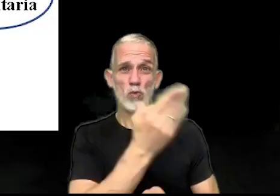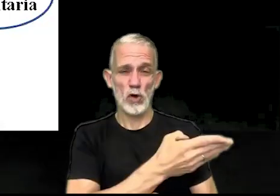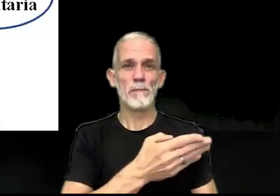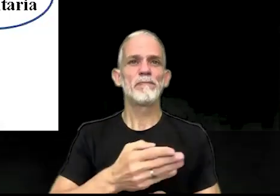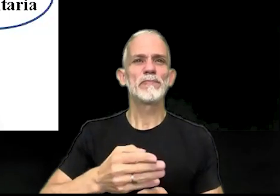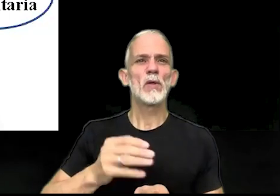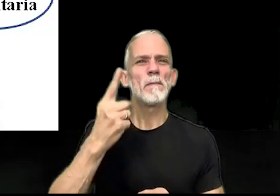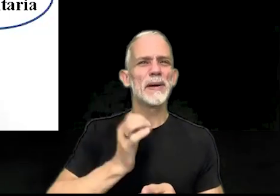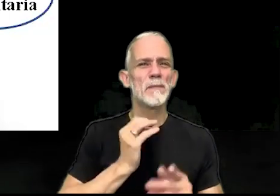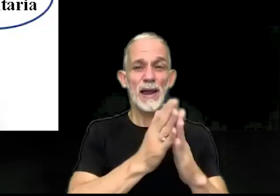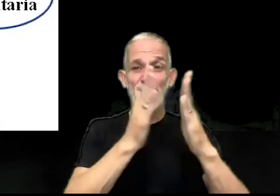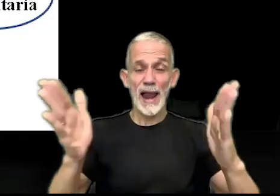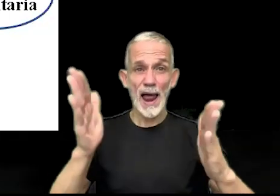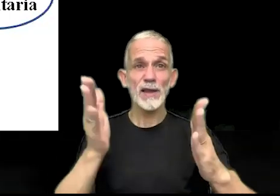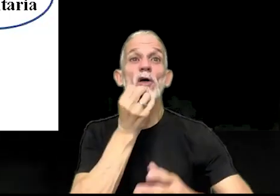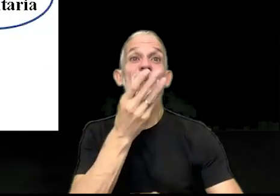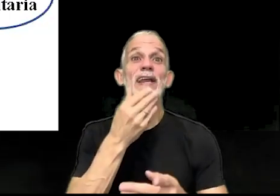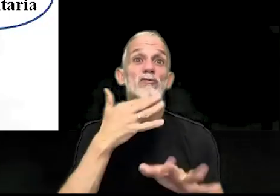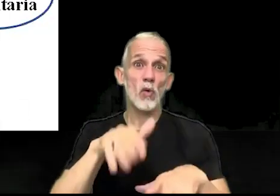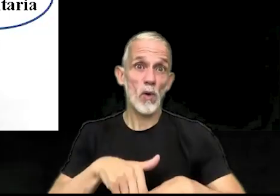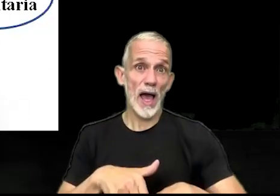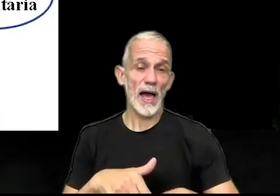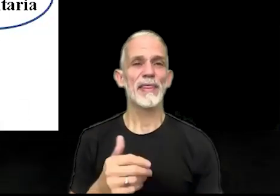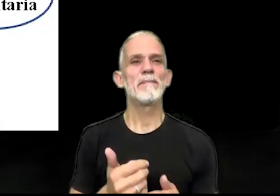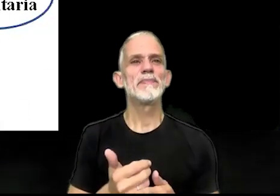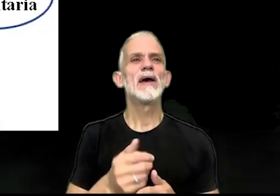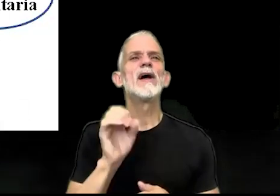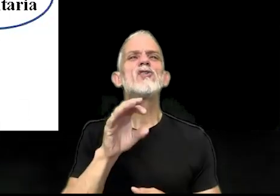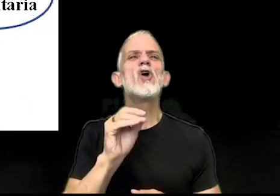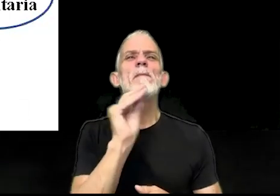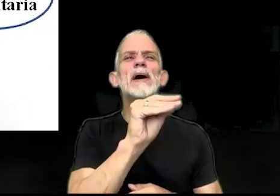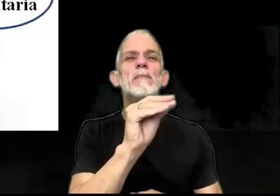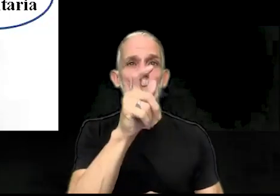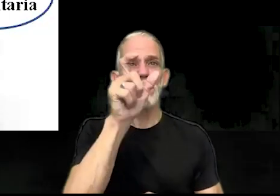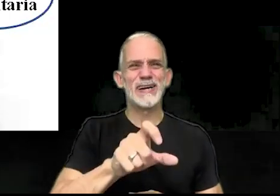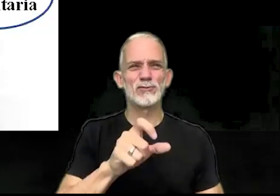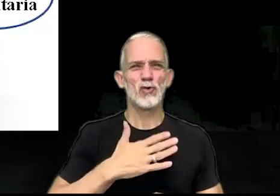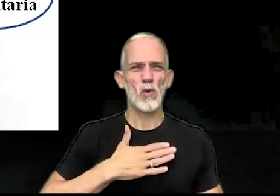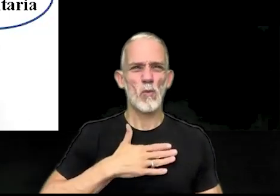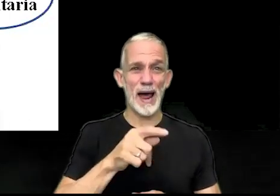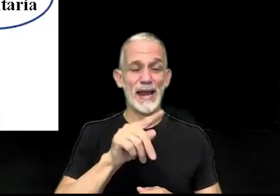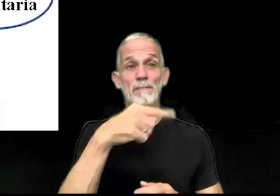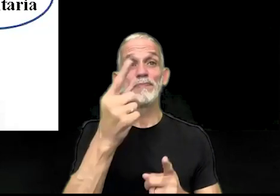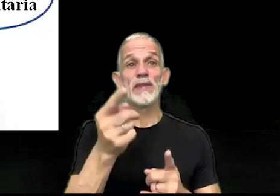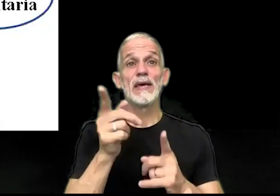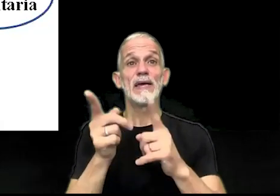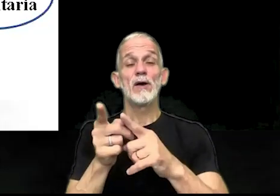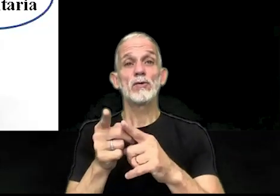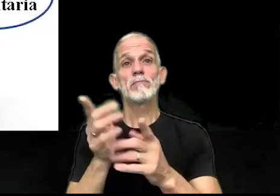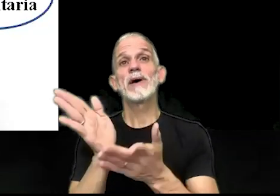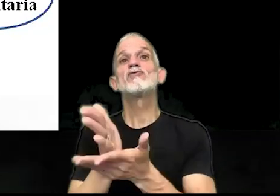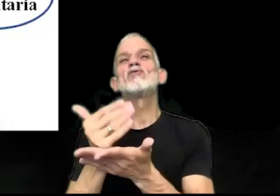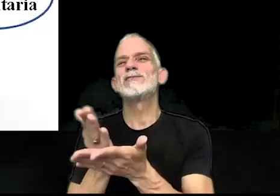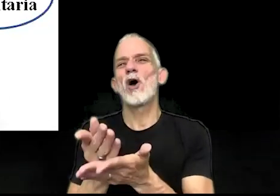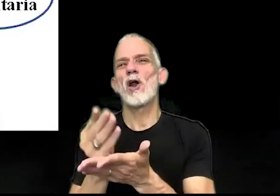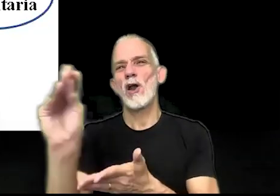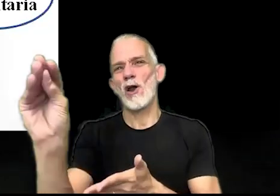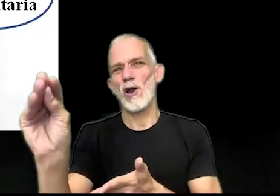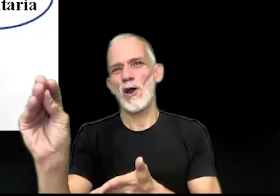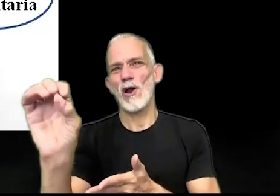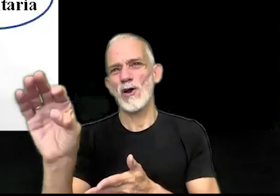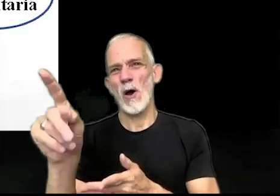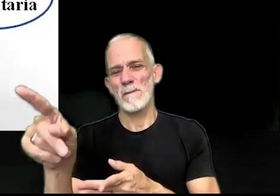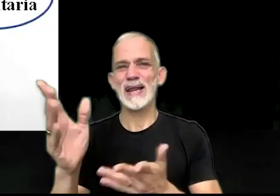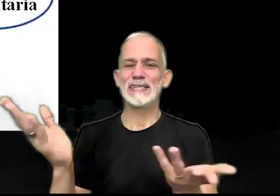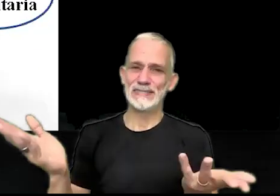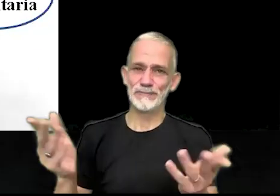en el primer año una declaración jurada a nombre de la persona humana y otra a nombre de la sucesión.